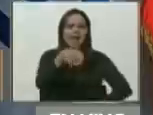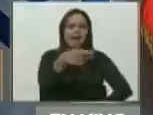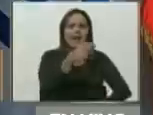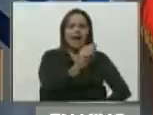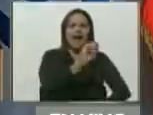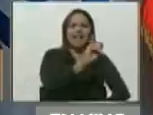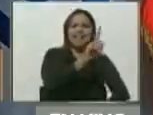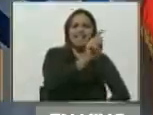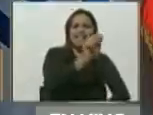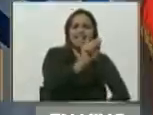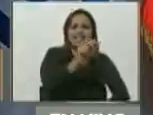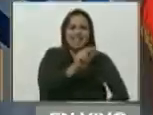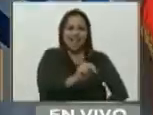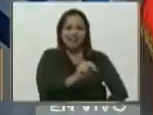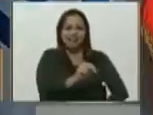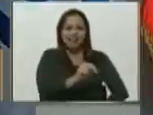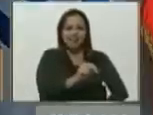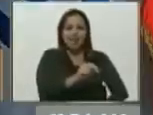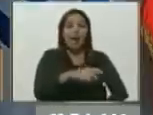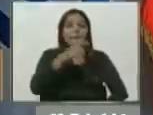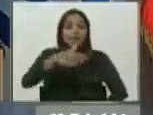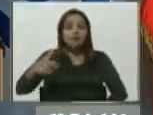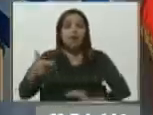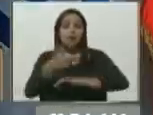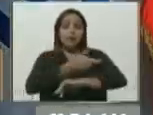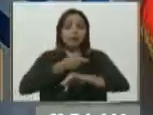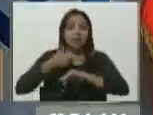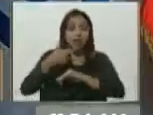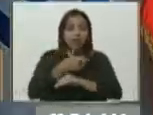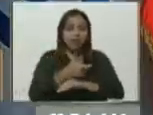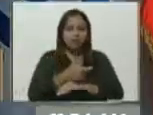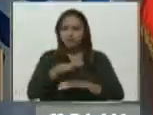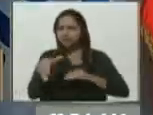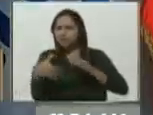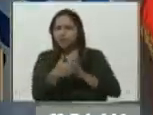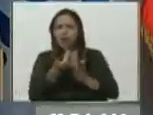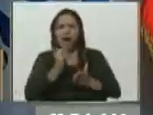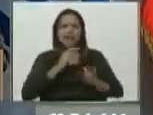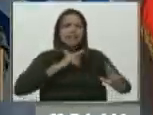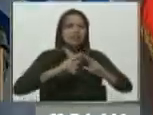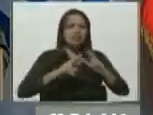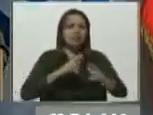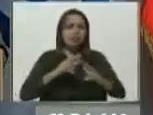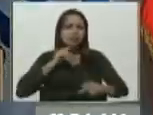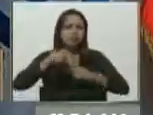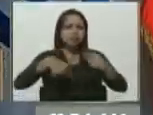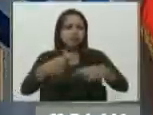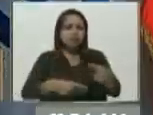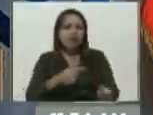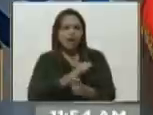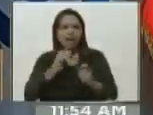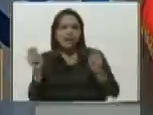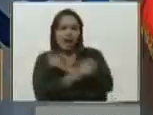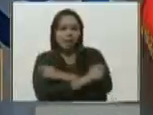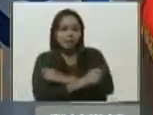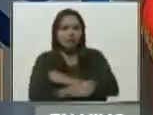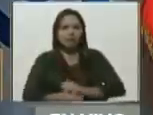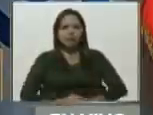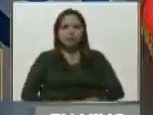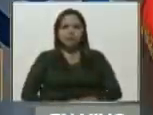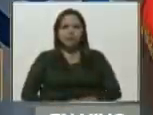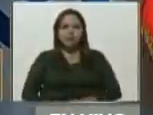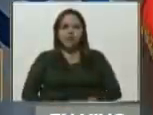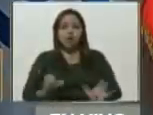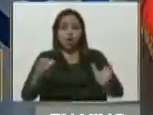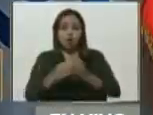a senadores, a gobernadores, a todo lo que implicó una generación de relevo desde la